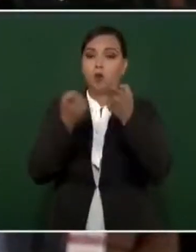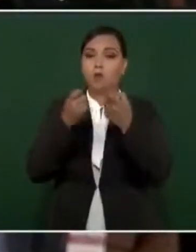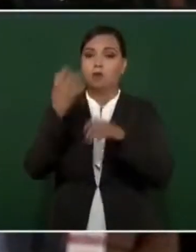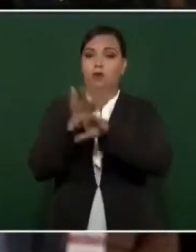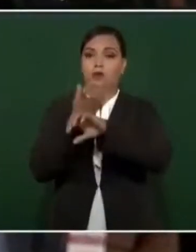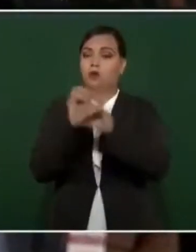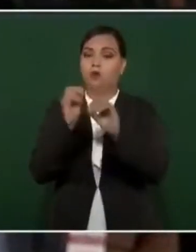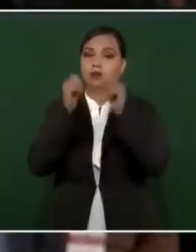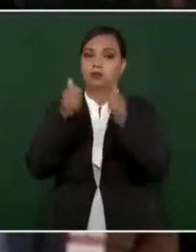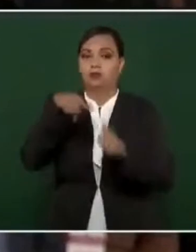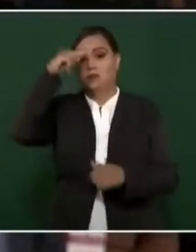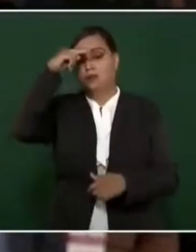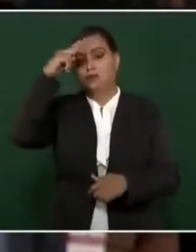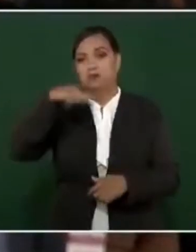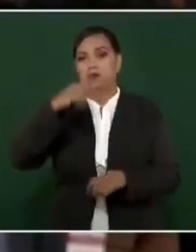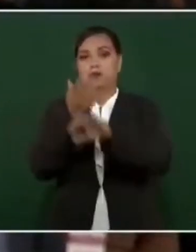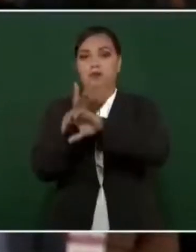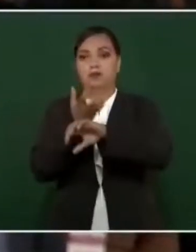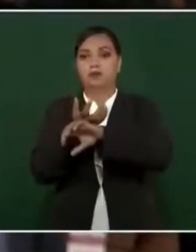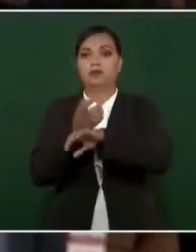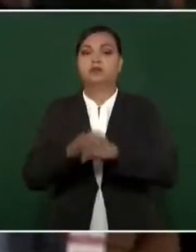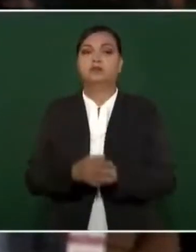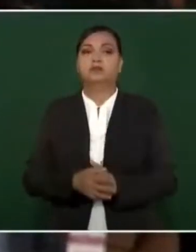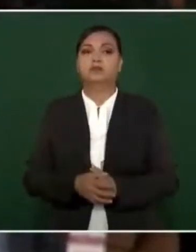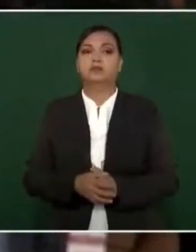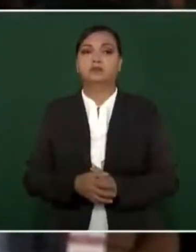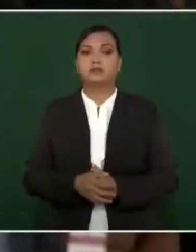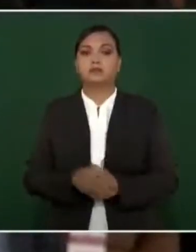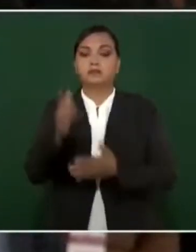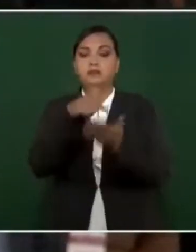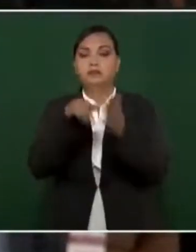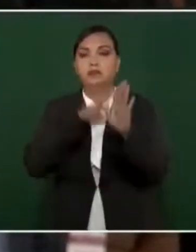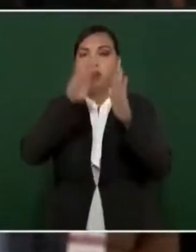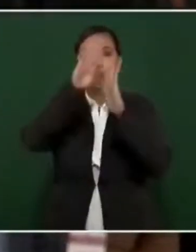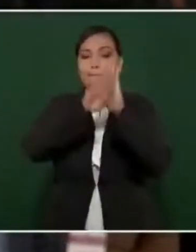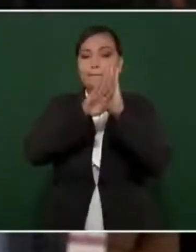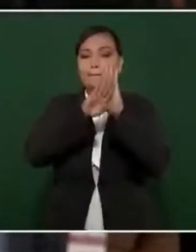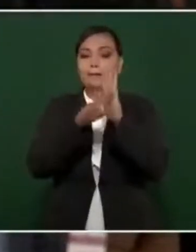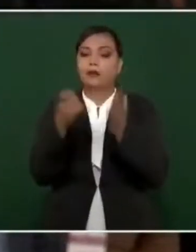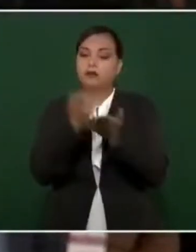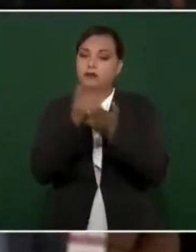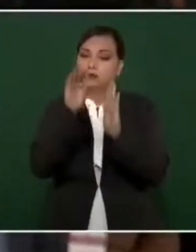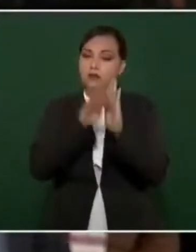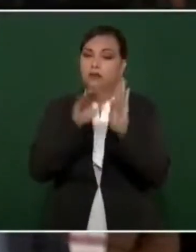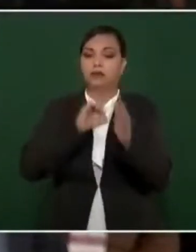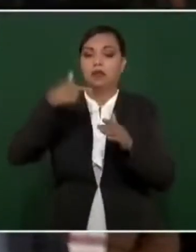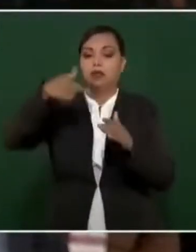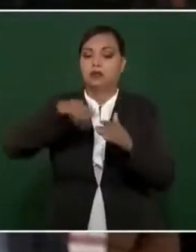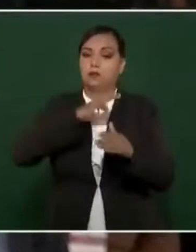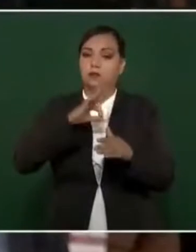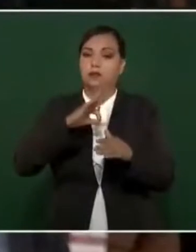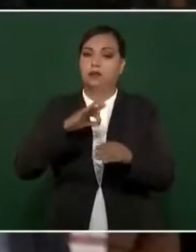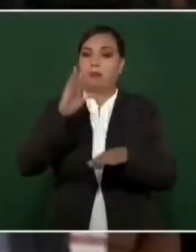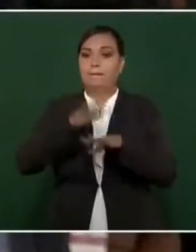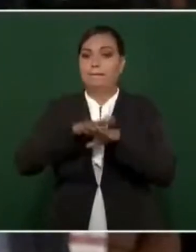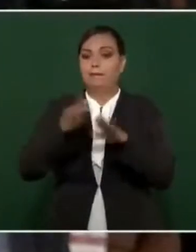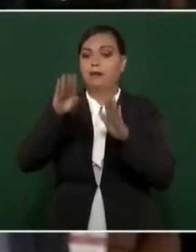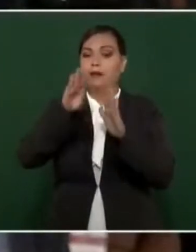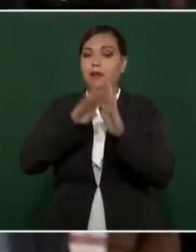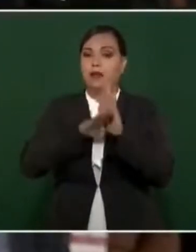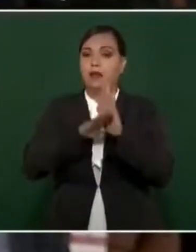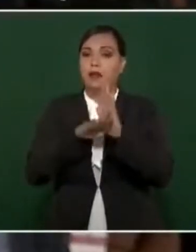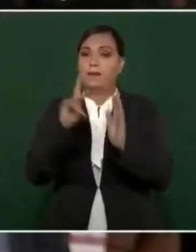bajar centavos, las gasolinas podrían bajar pesos, ¿verdad?, aquí en México, si sería un poco más, ya que cuando usted finalice su